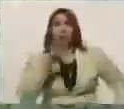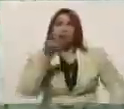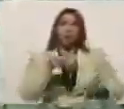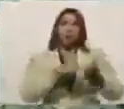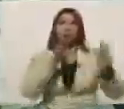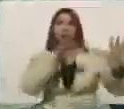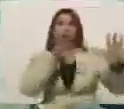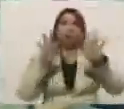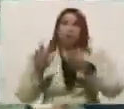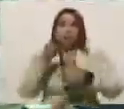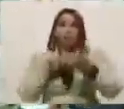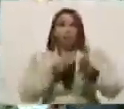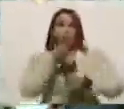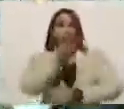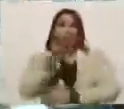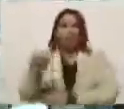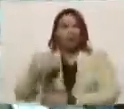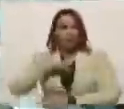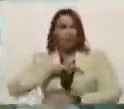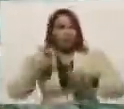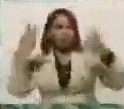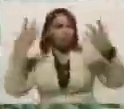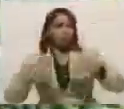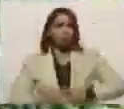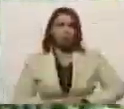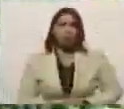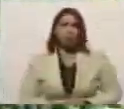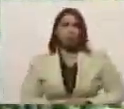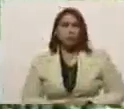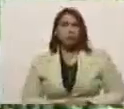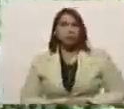2019, 2020, lo logramos.